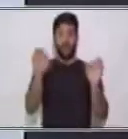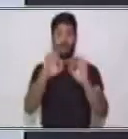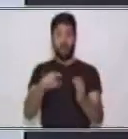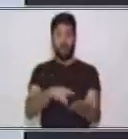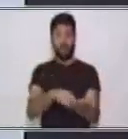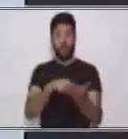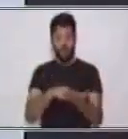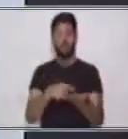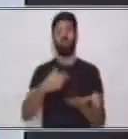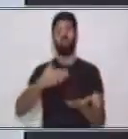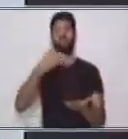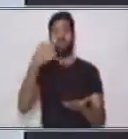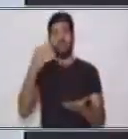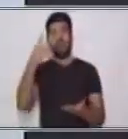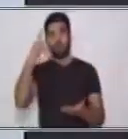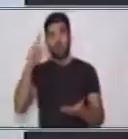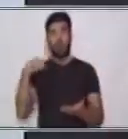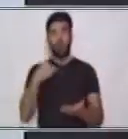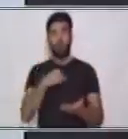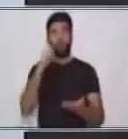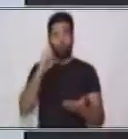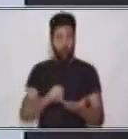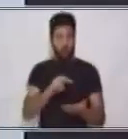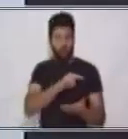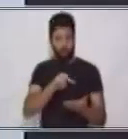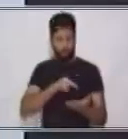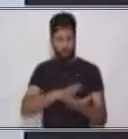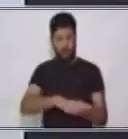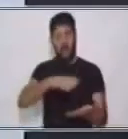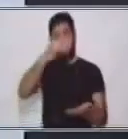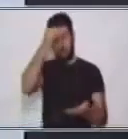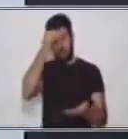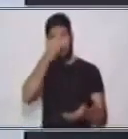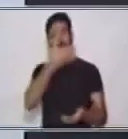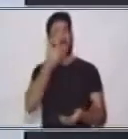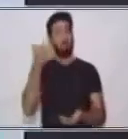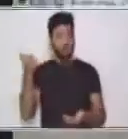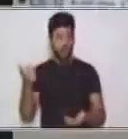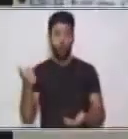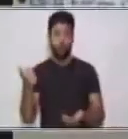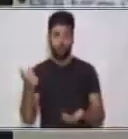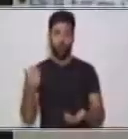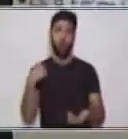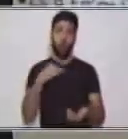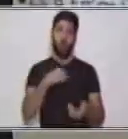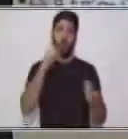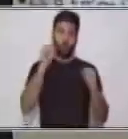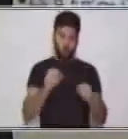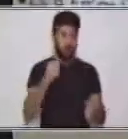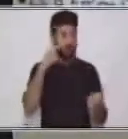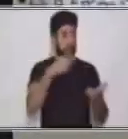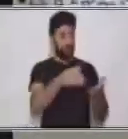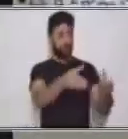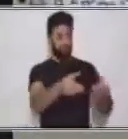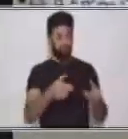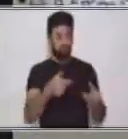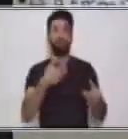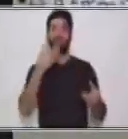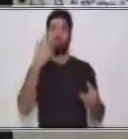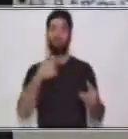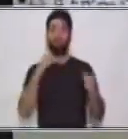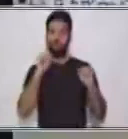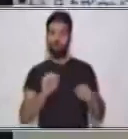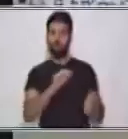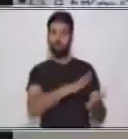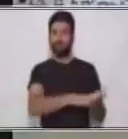humano. Porque nosotros a la mano tenemos ese conocimiento que nosotros mismos podemos adquirir. Eso quiere